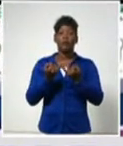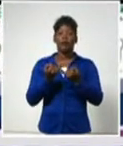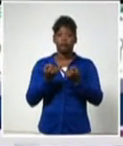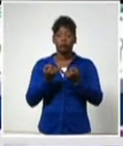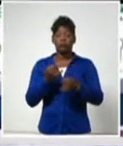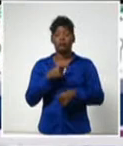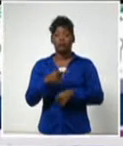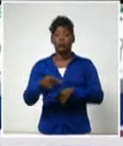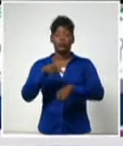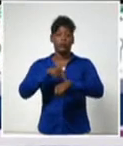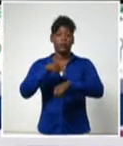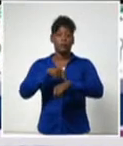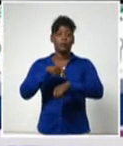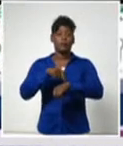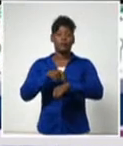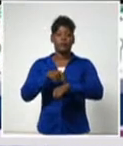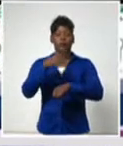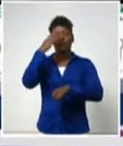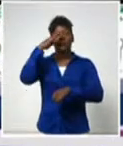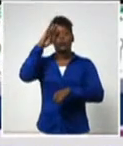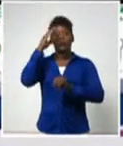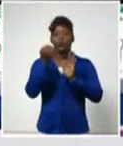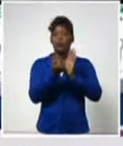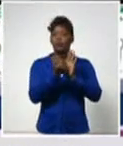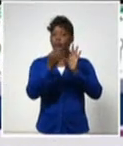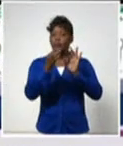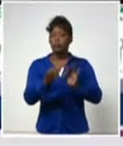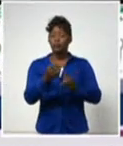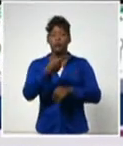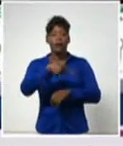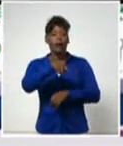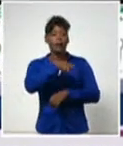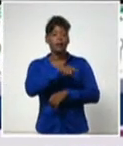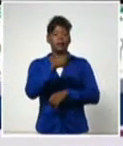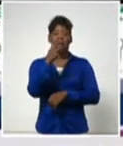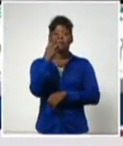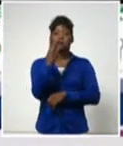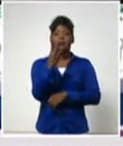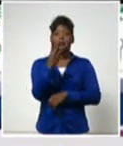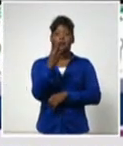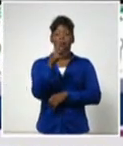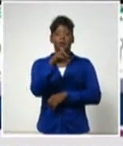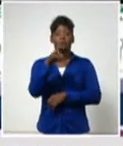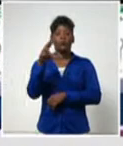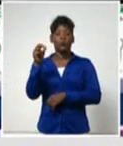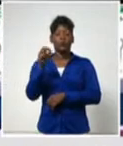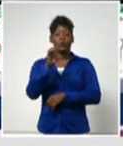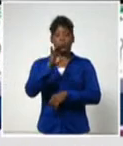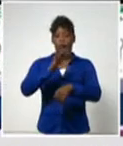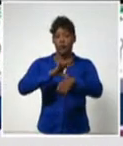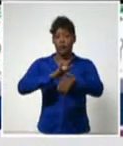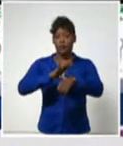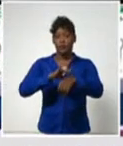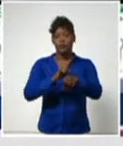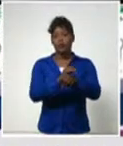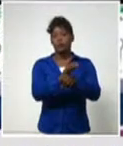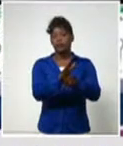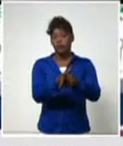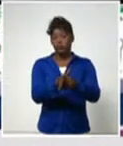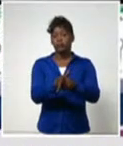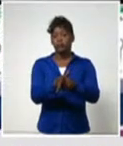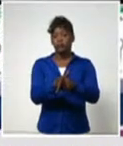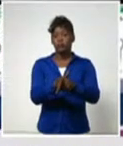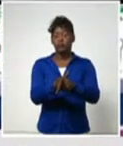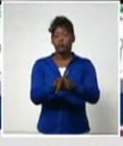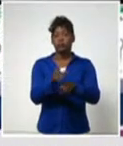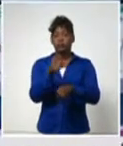actualizada en cada jornada. Cuba confirmó en el día de ayer 3 nuevos casos positivos a la COVID-19. Sigue siendo el 3,